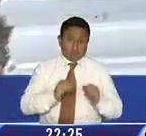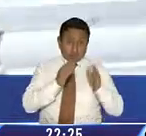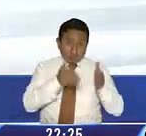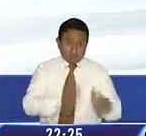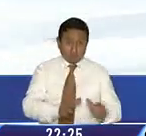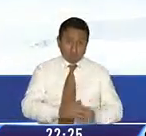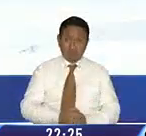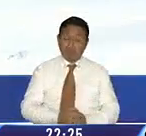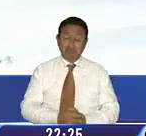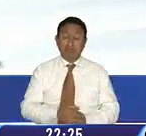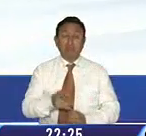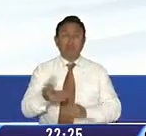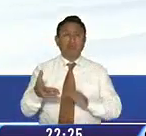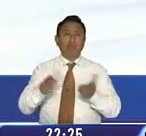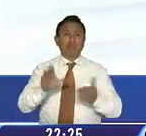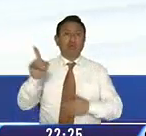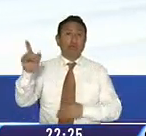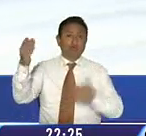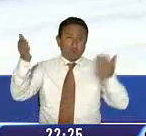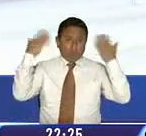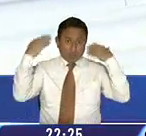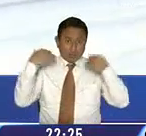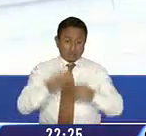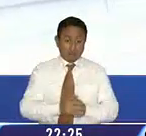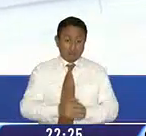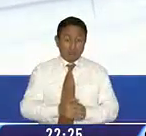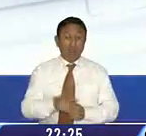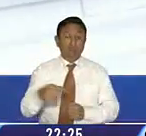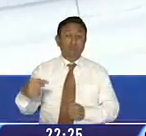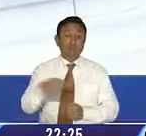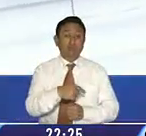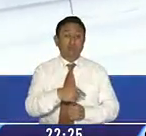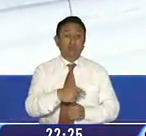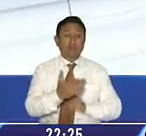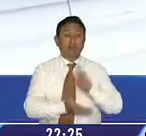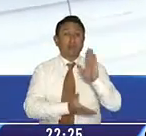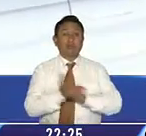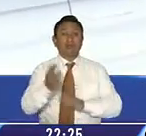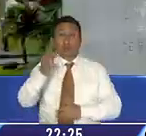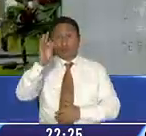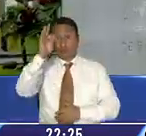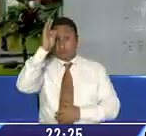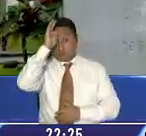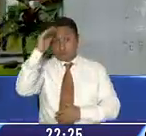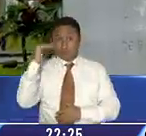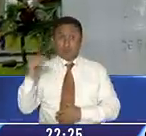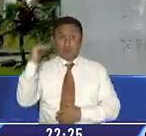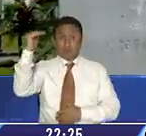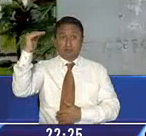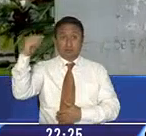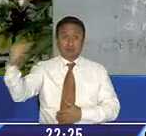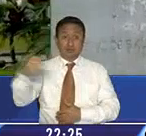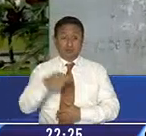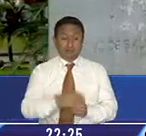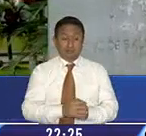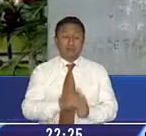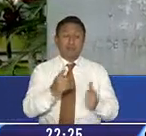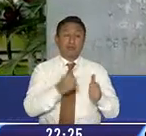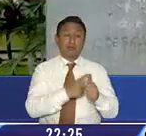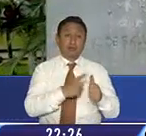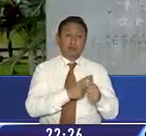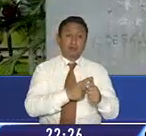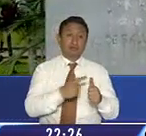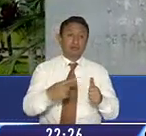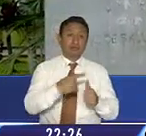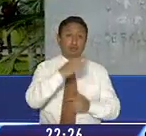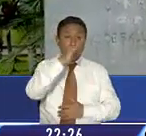sepultado. Murió en Guayaquil, a donde fue evacuado a un hospital de tercer nivel, tras ser sacado en primera instancia